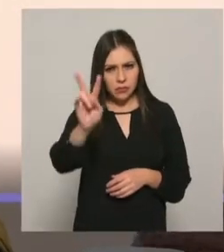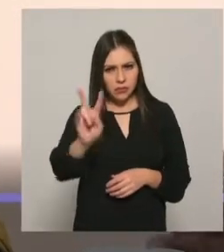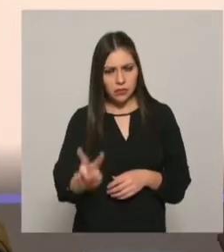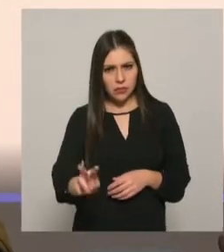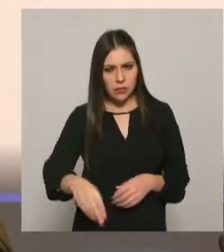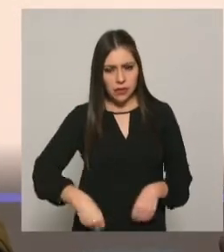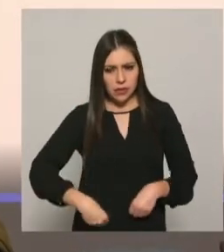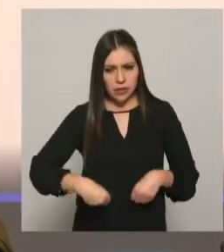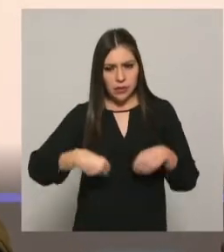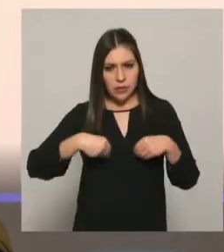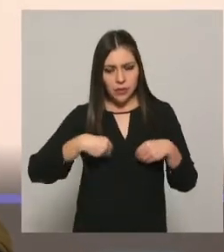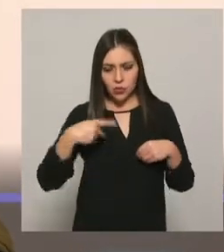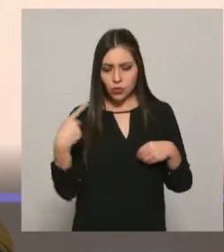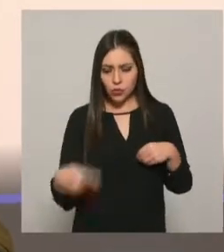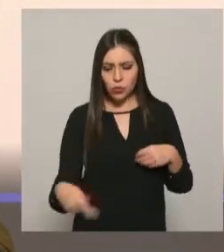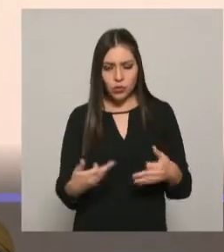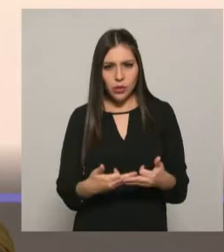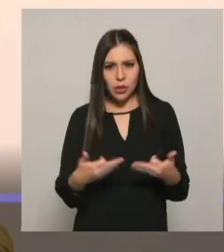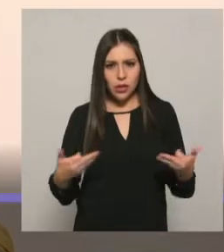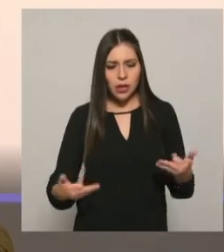tierra?